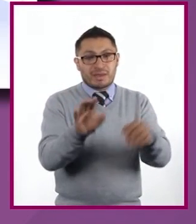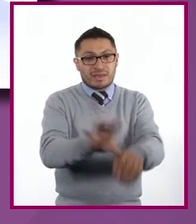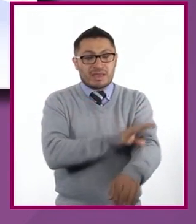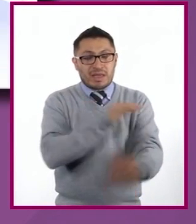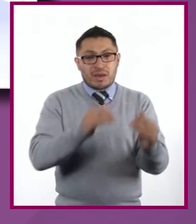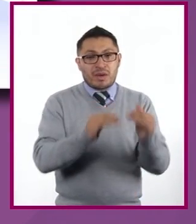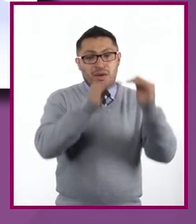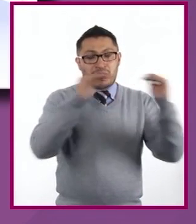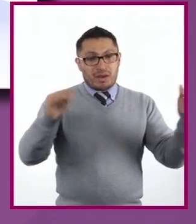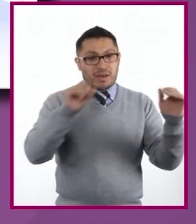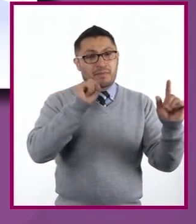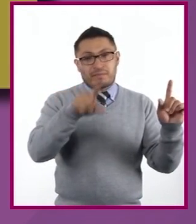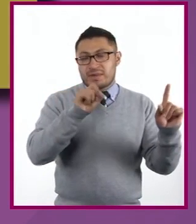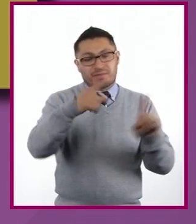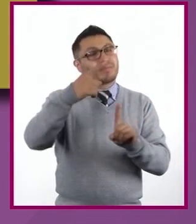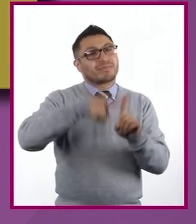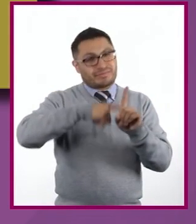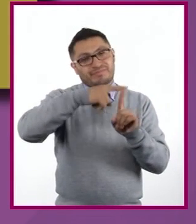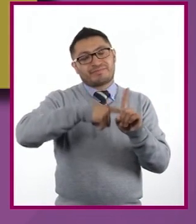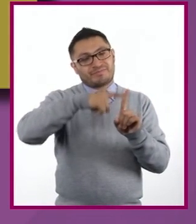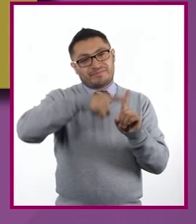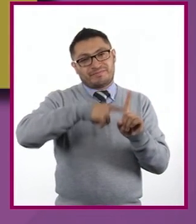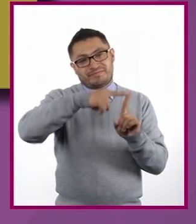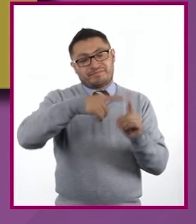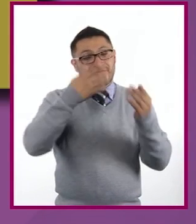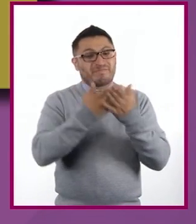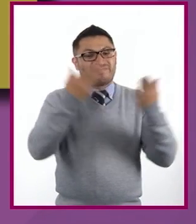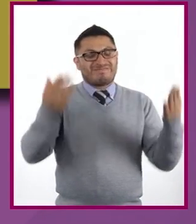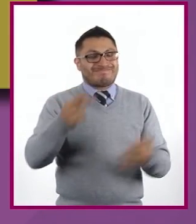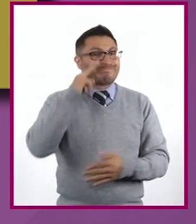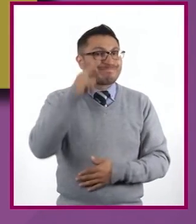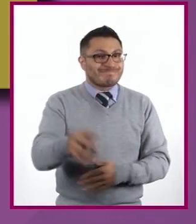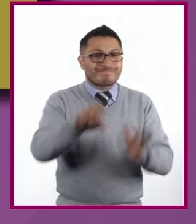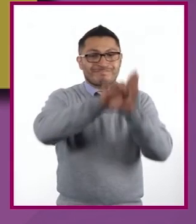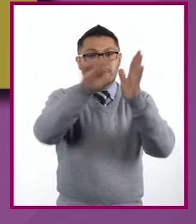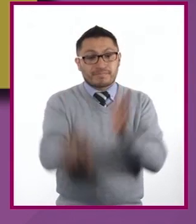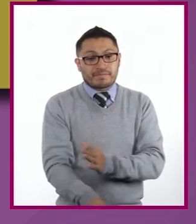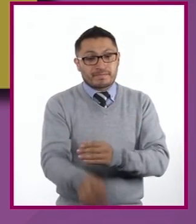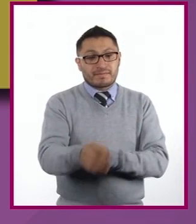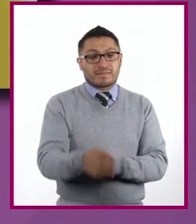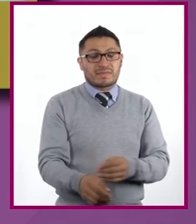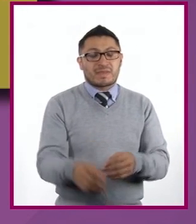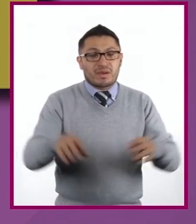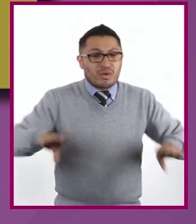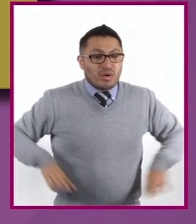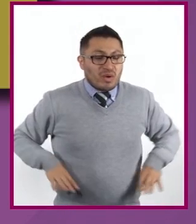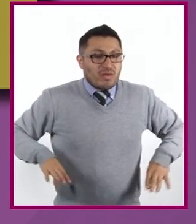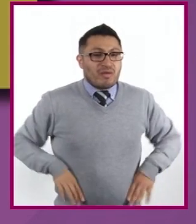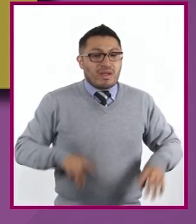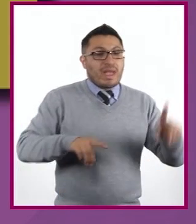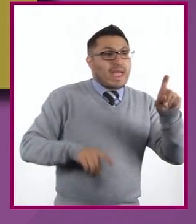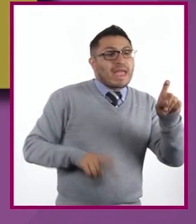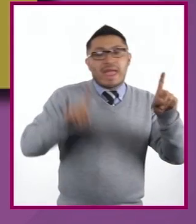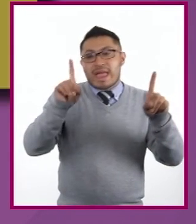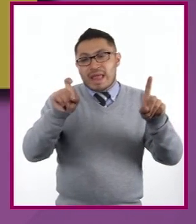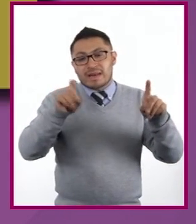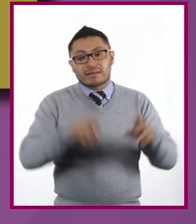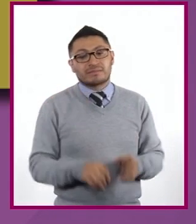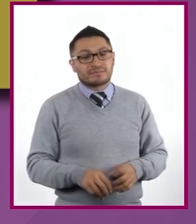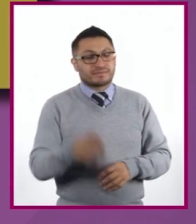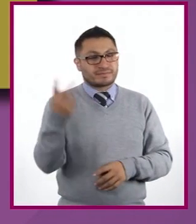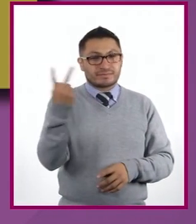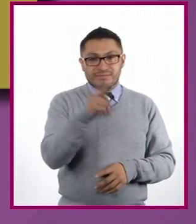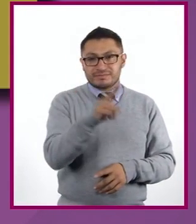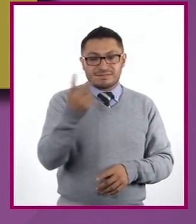la misma temperatura. Ahora, veamos un ejemplo con sustancias líquidas. Estos